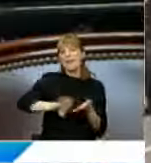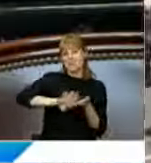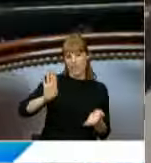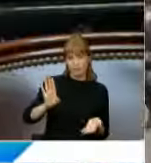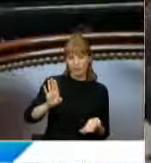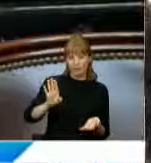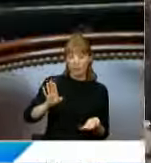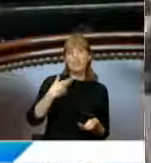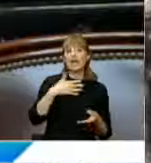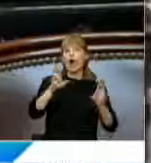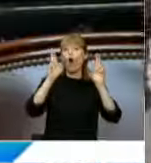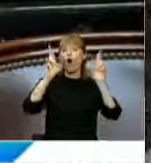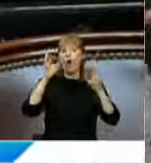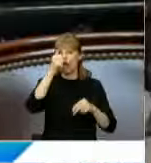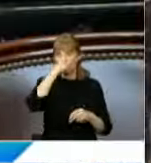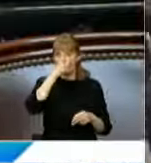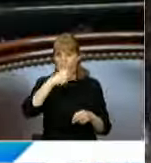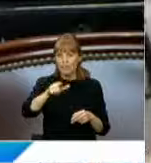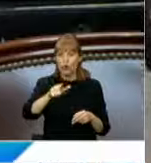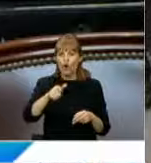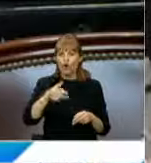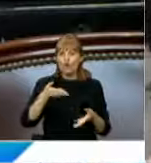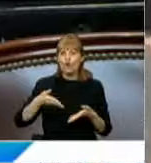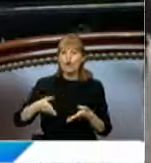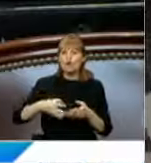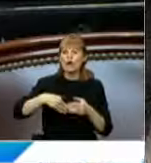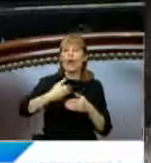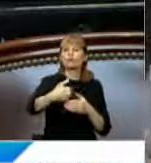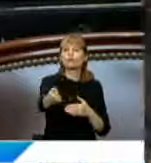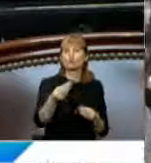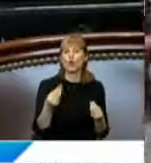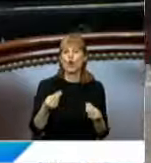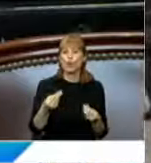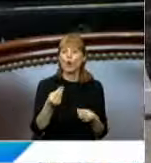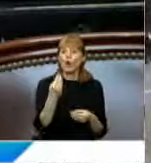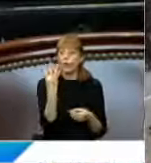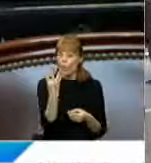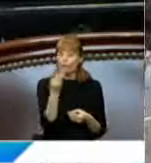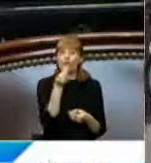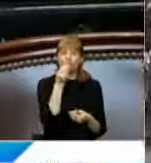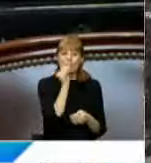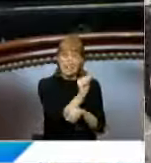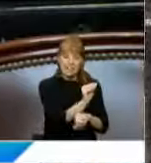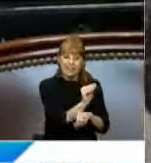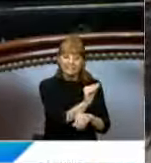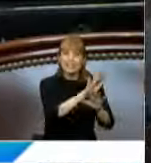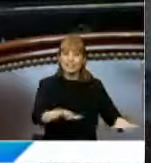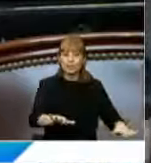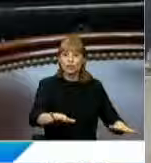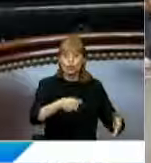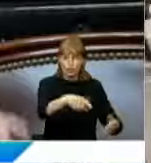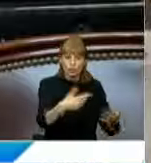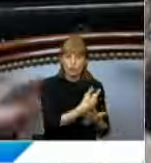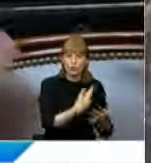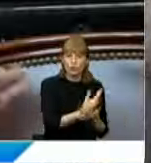que el domingo conteste. ¿Hacia dónde vamos? ¿Cómo le vamos a dar las 4 comidas a los chicos que están condenados de por